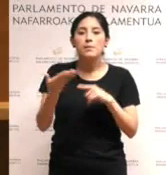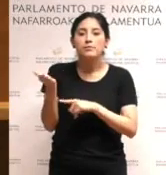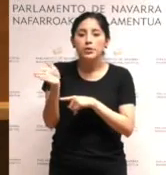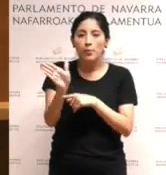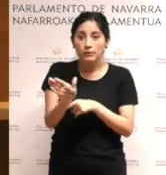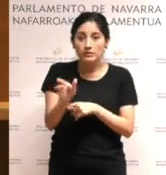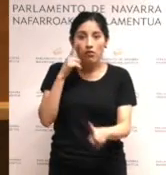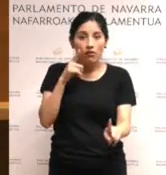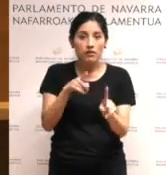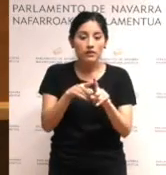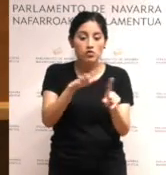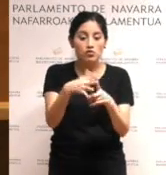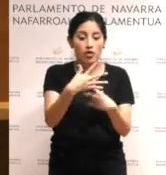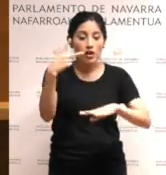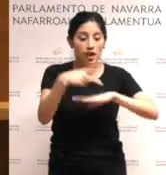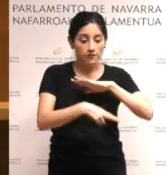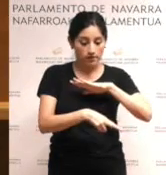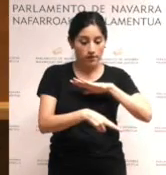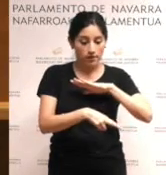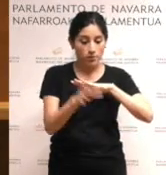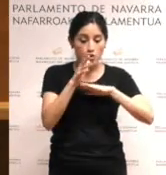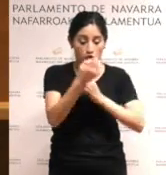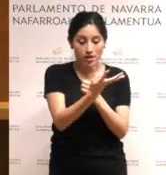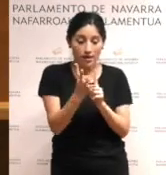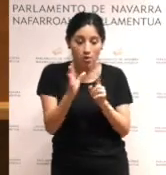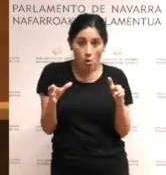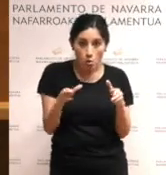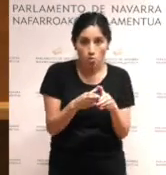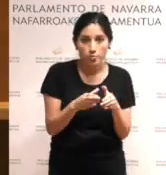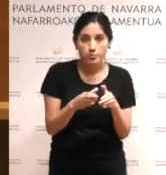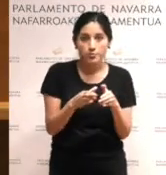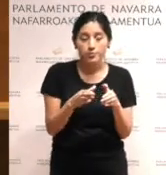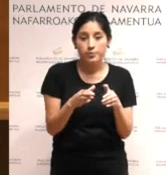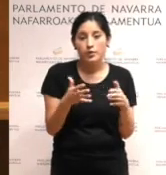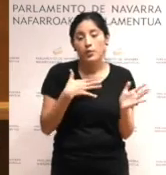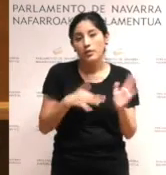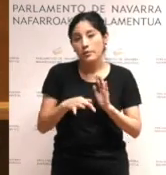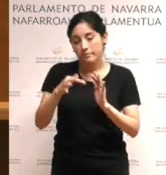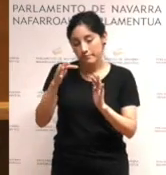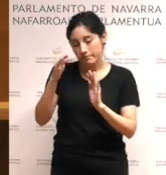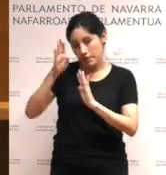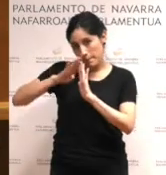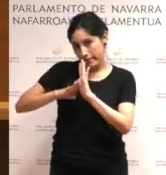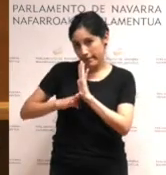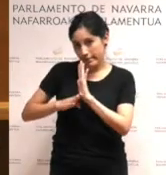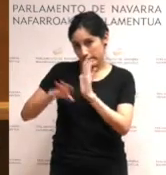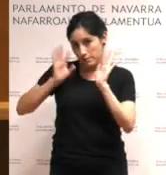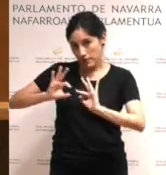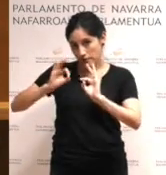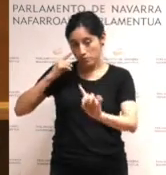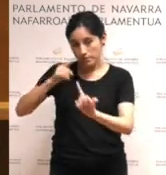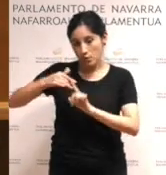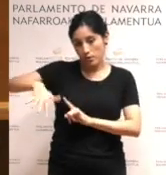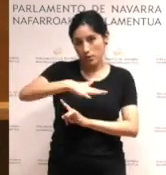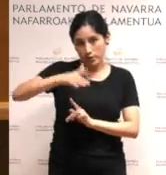esta situación en materia de rebaja de ratios u otras medidas específicas que favorezcan la cohesión social y territorial.